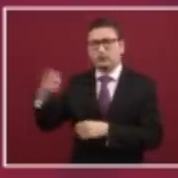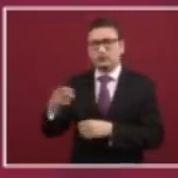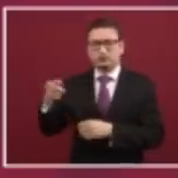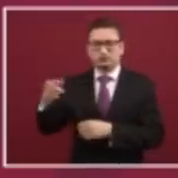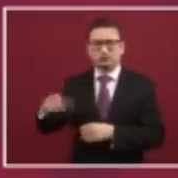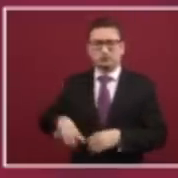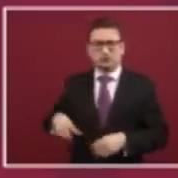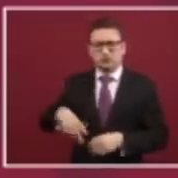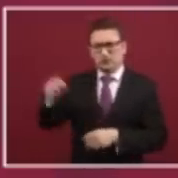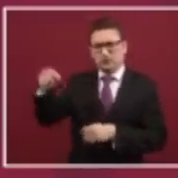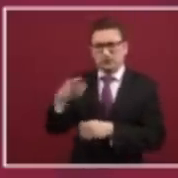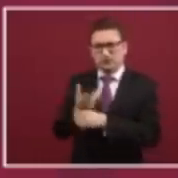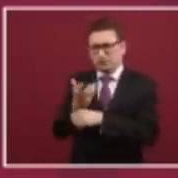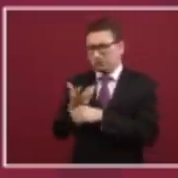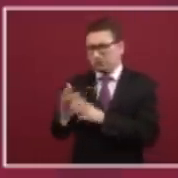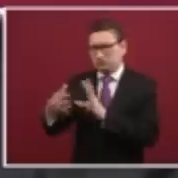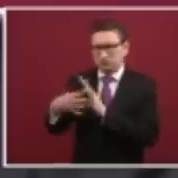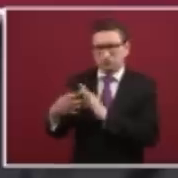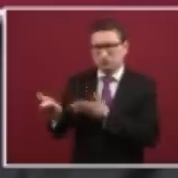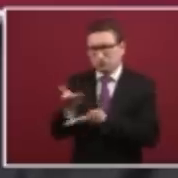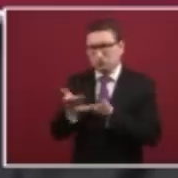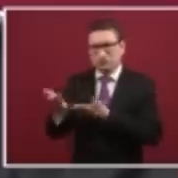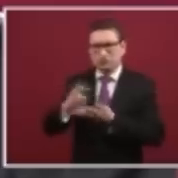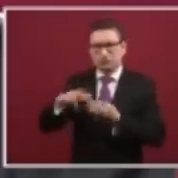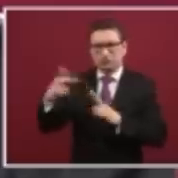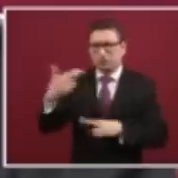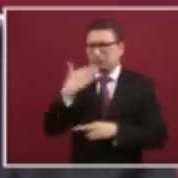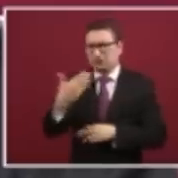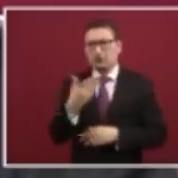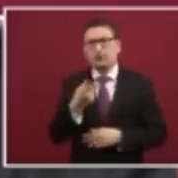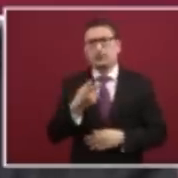Es buena la relación. No sé